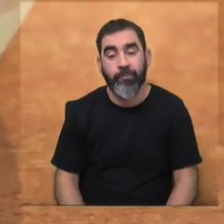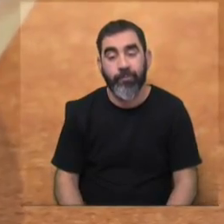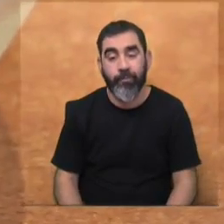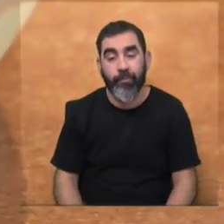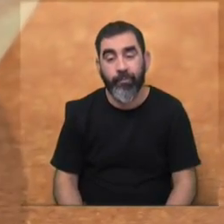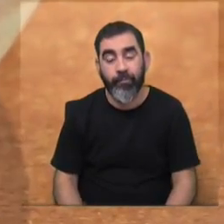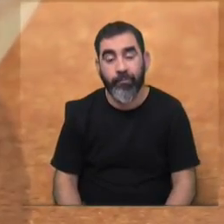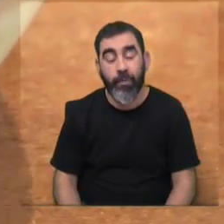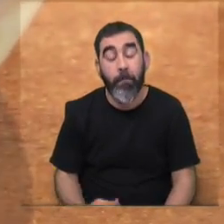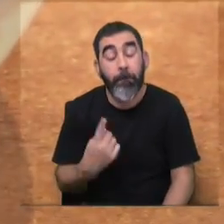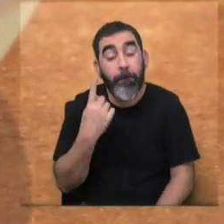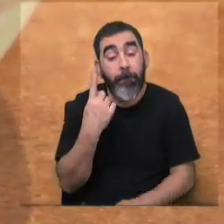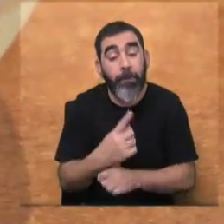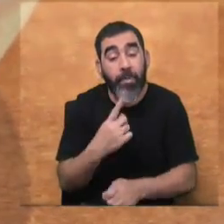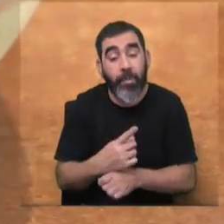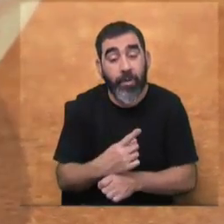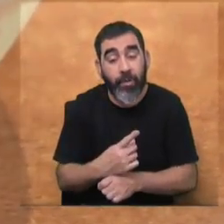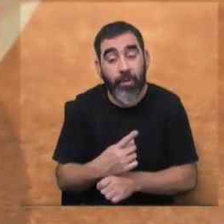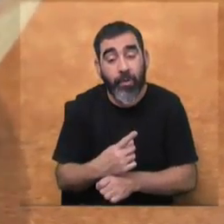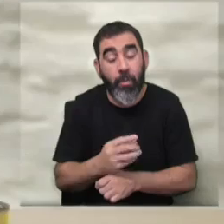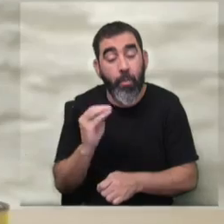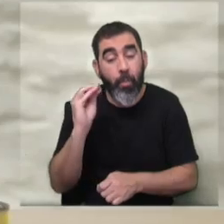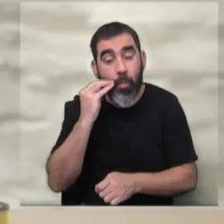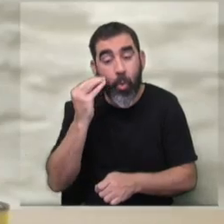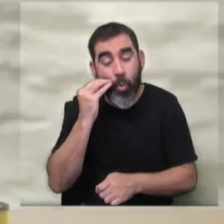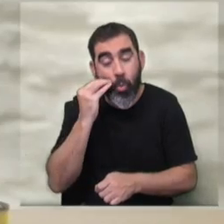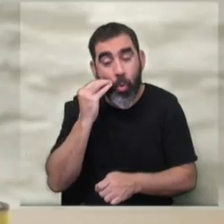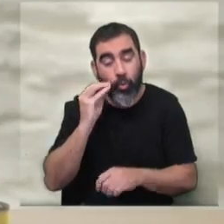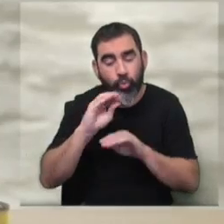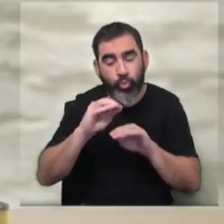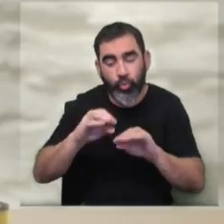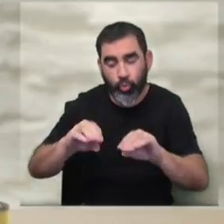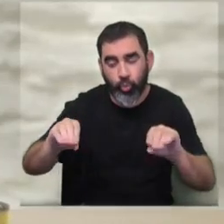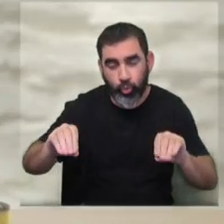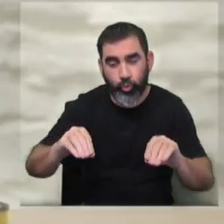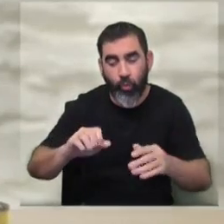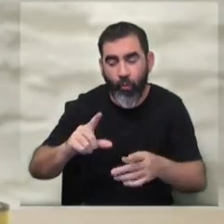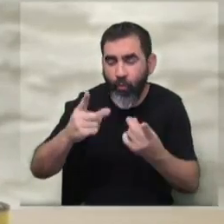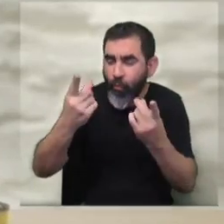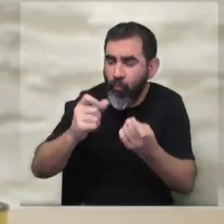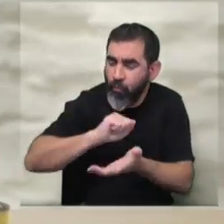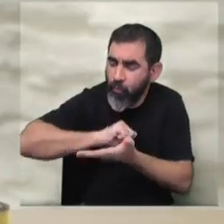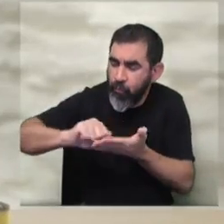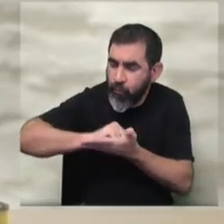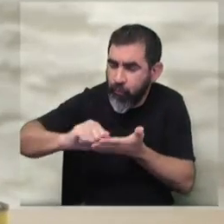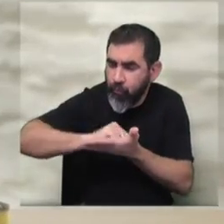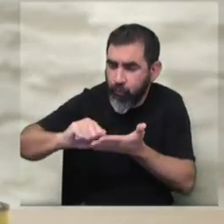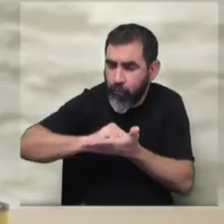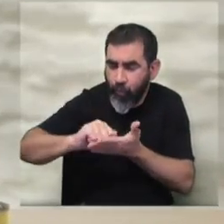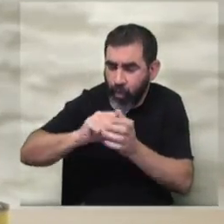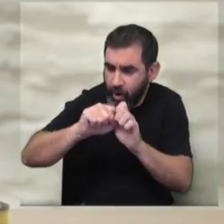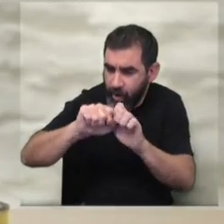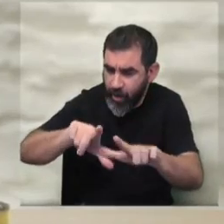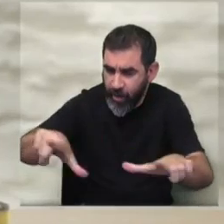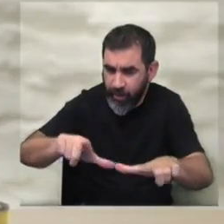Lo primero que hacemos es sacar polvo y tierra. Bien fuerte, vamos a sacar absolutamente todo lo